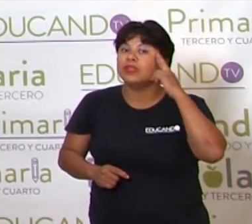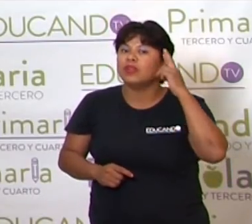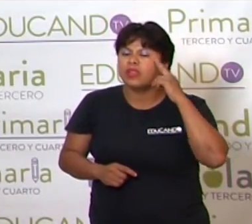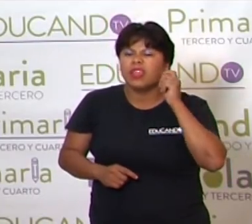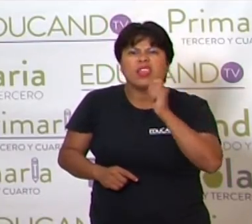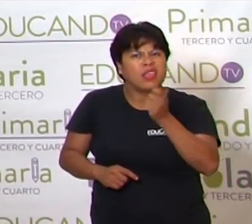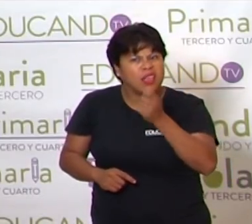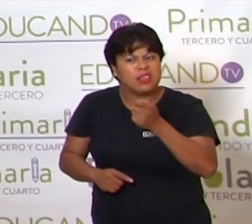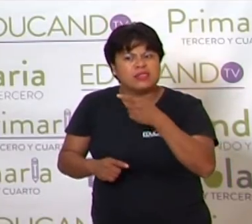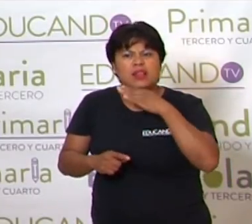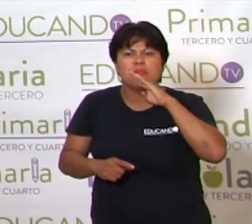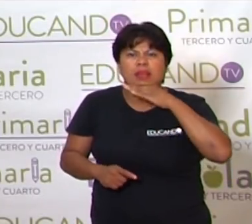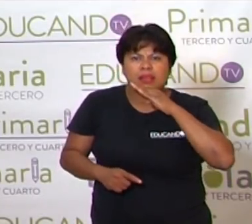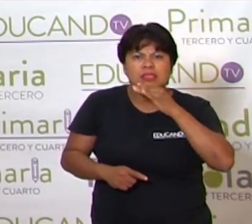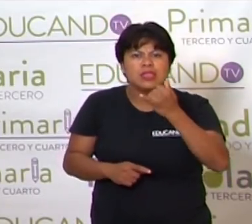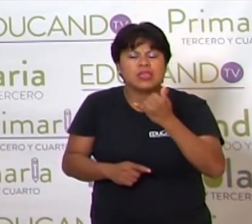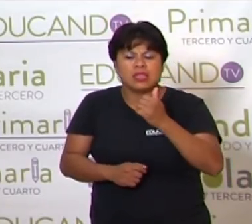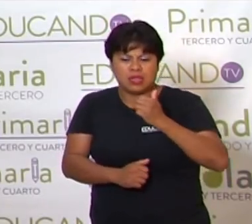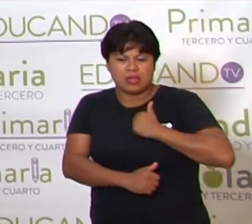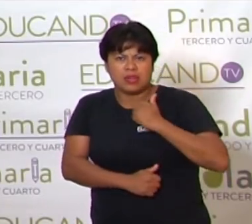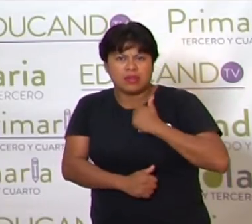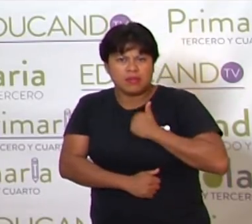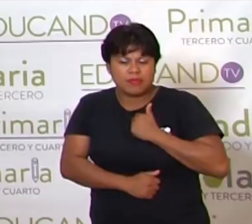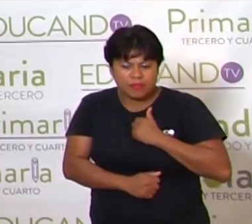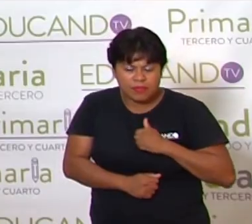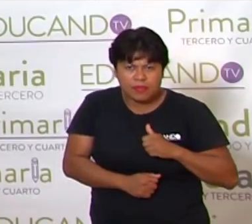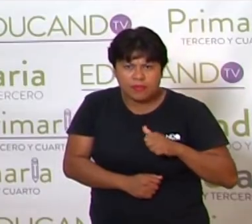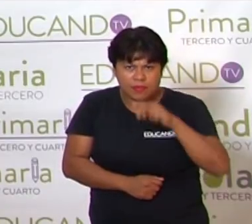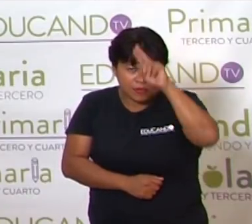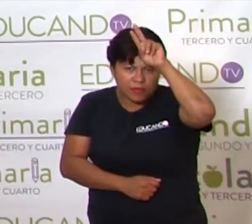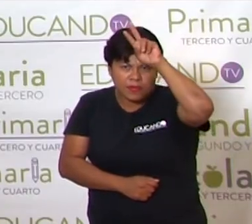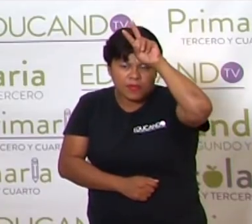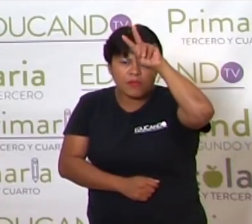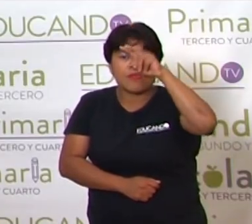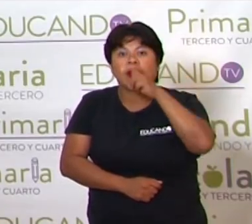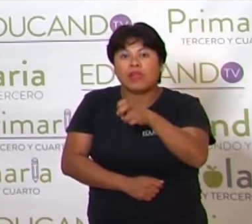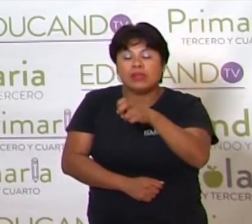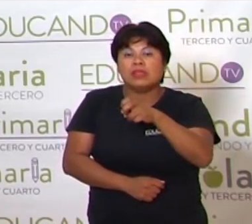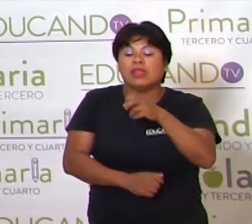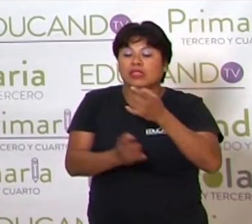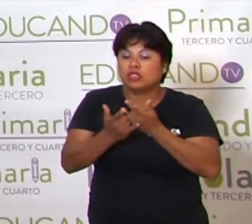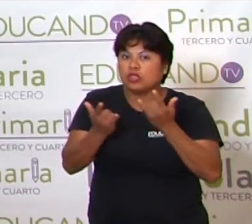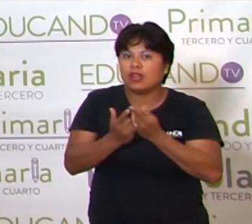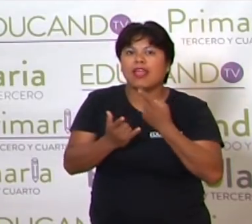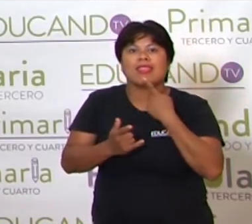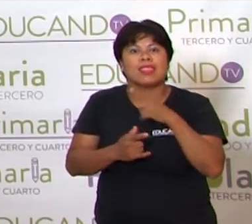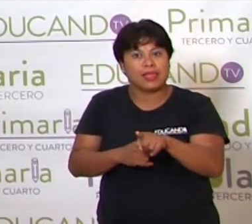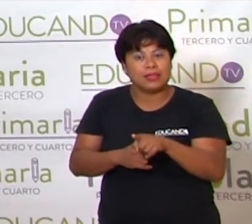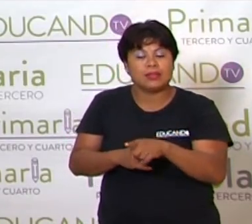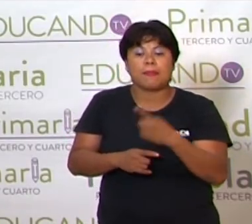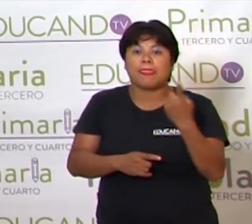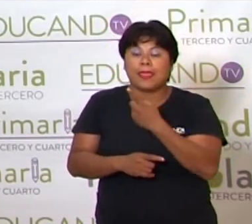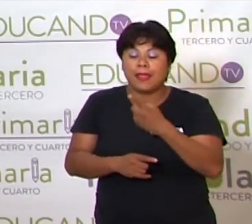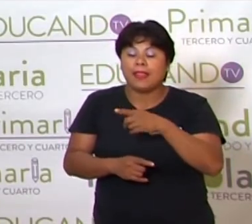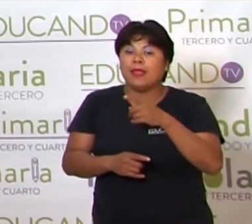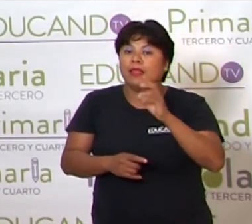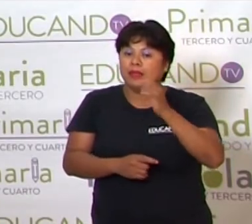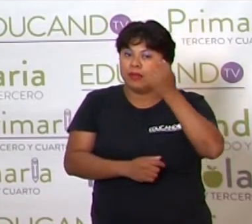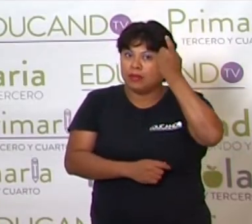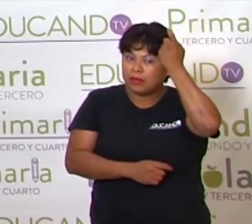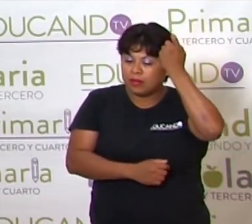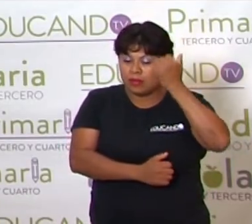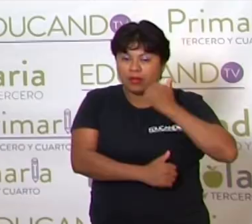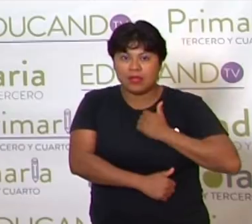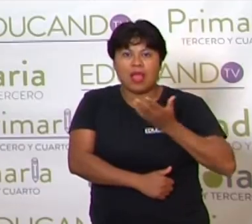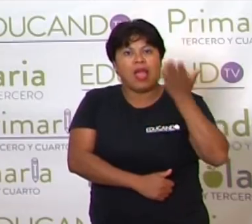qué trataba El Maíz y la Riera. A grandes rasgos, esta historia nos dice que la Riera antes era